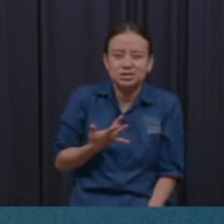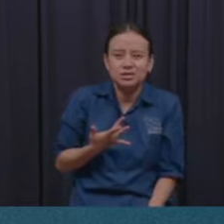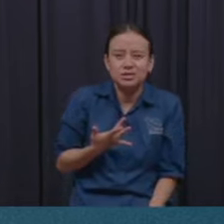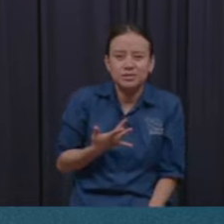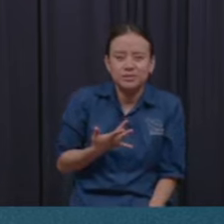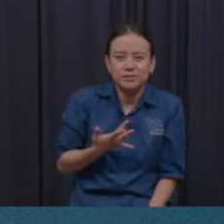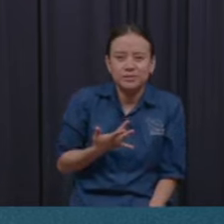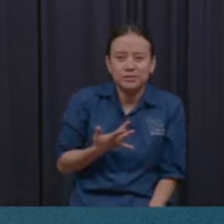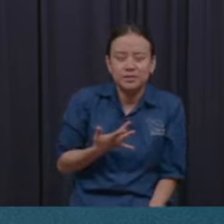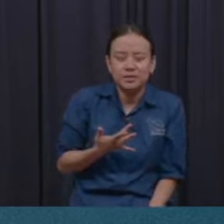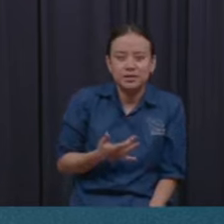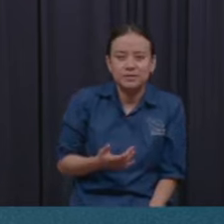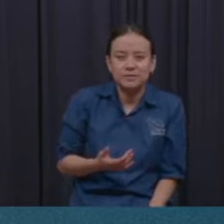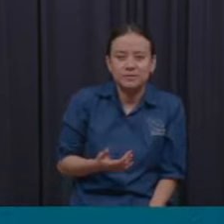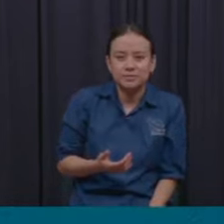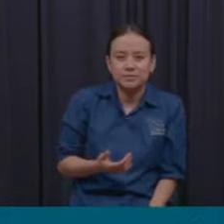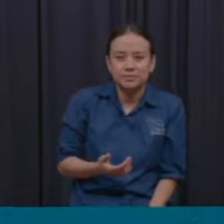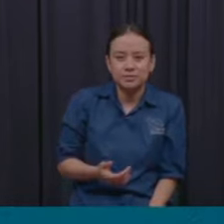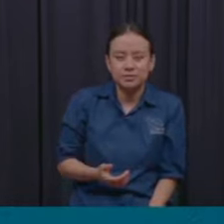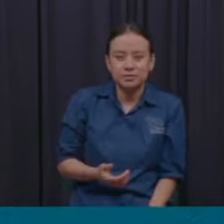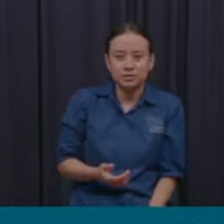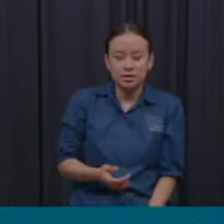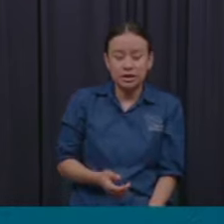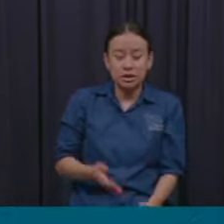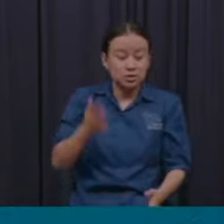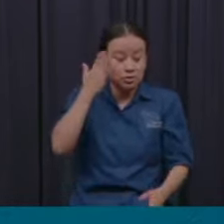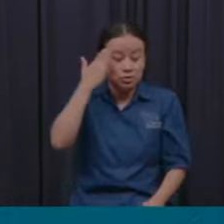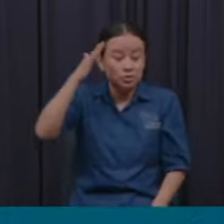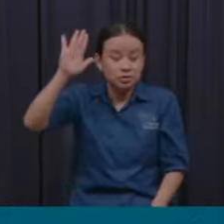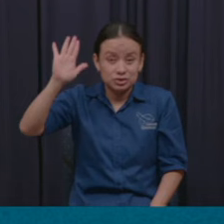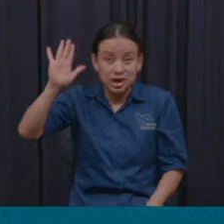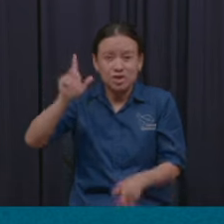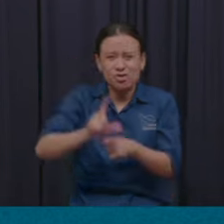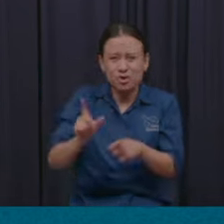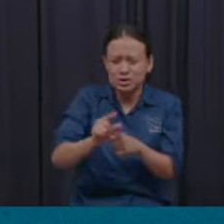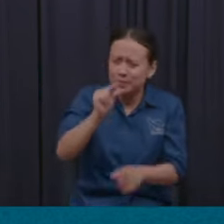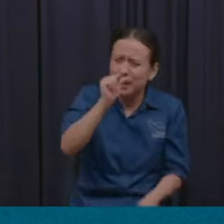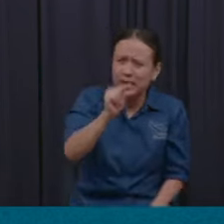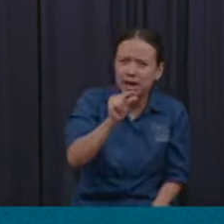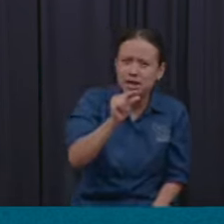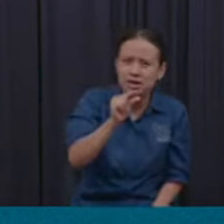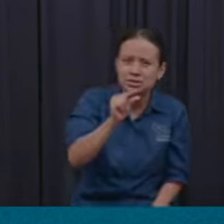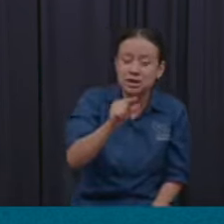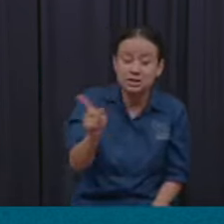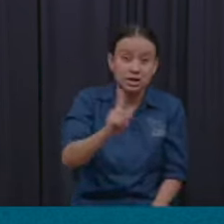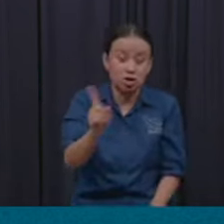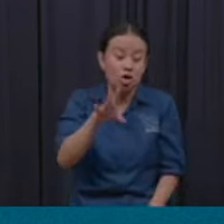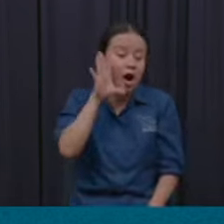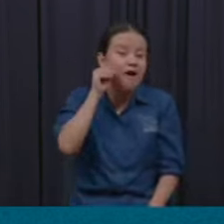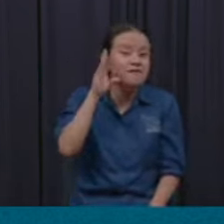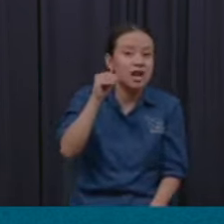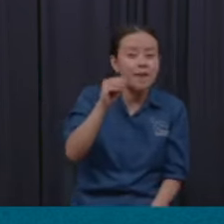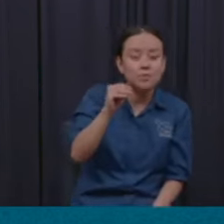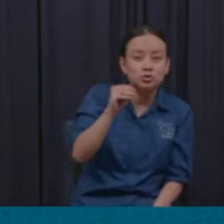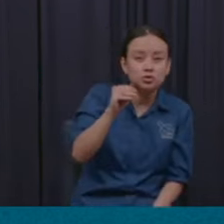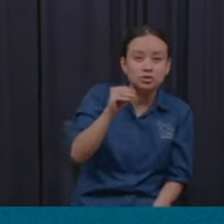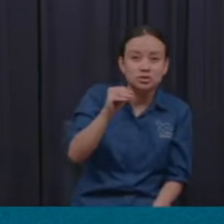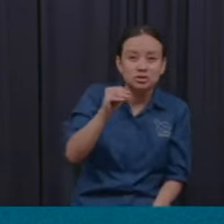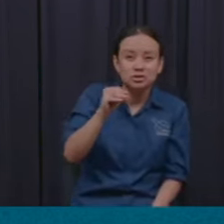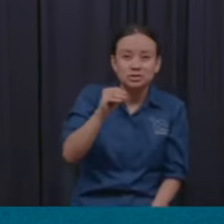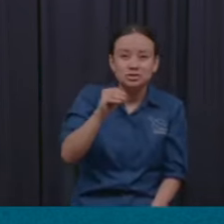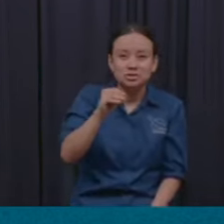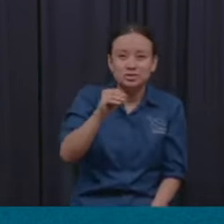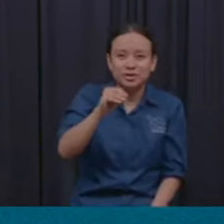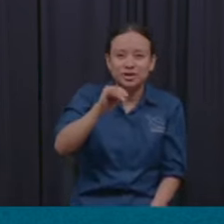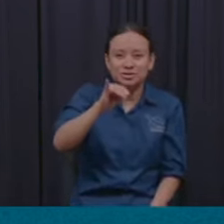me vaya a llevar a mí a que soy extremista, pero hay cositas pequeñas de las que no hablamos y hay muchos testimonios para hablar